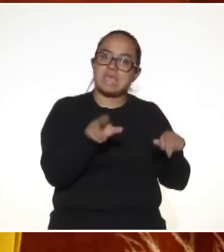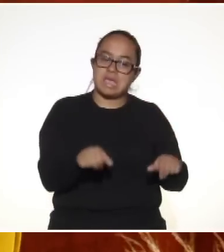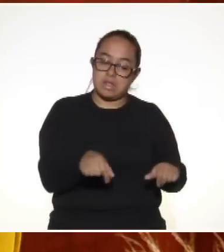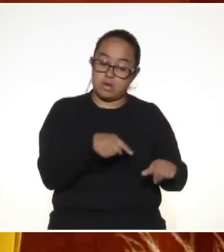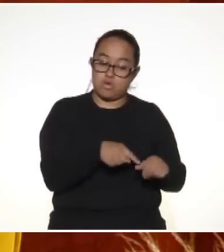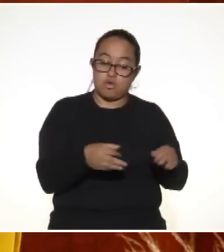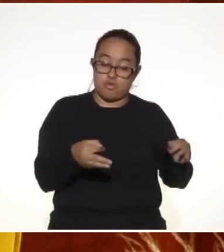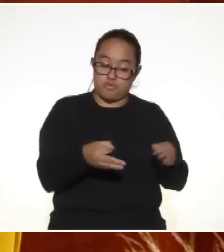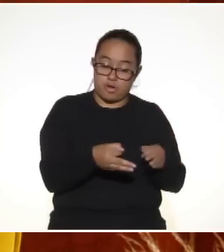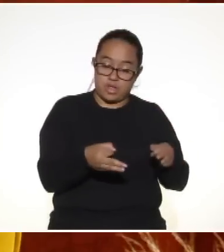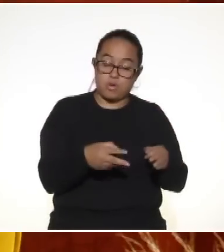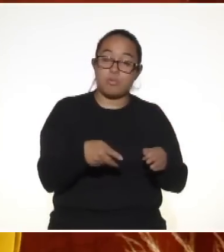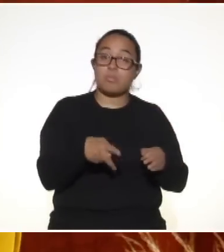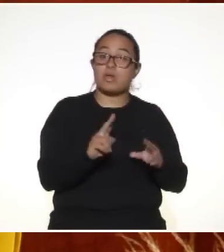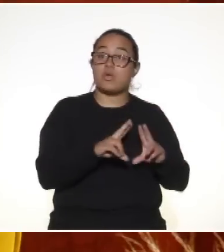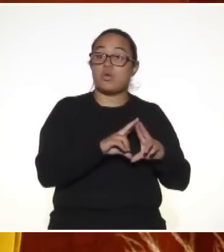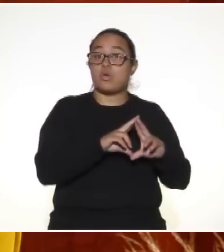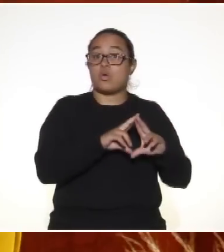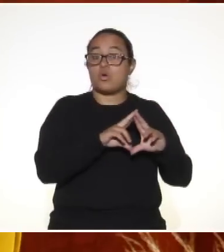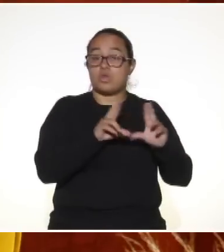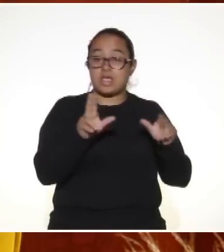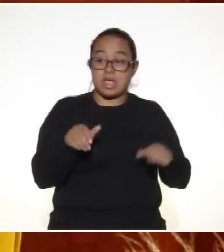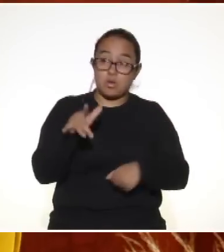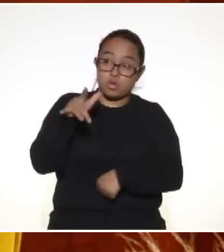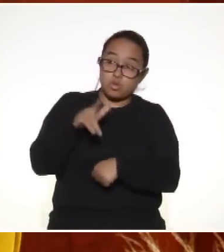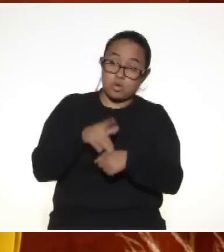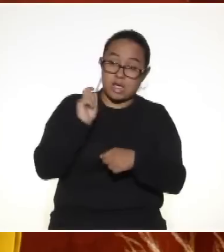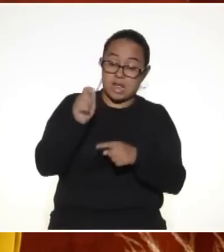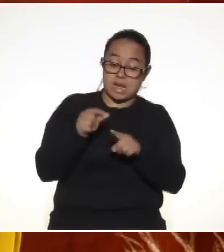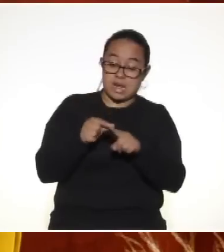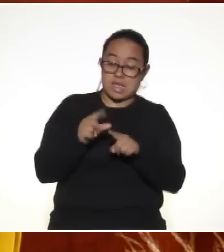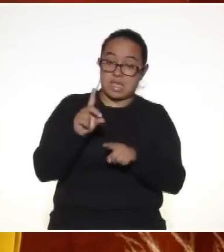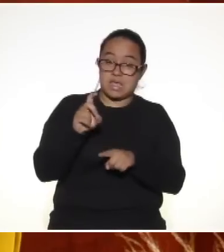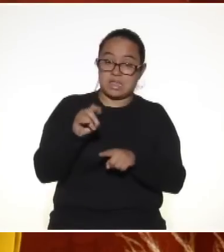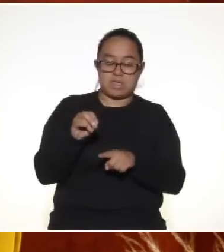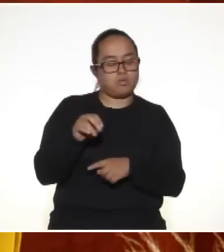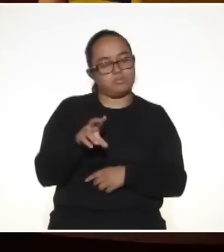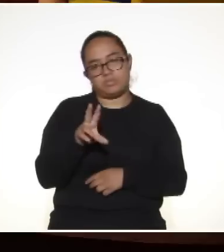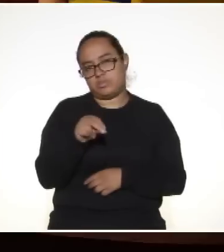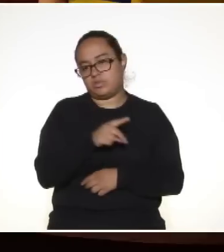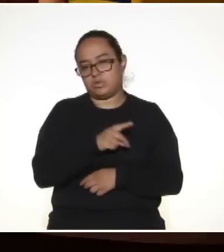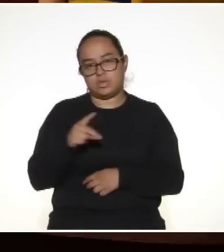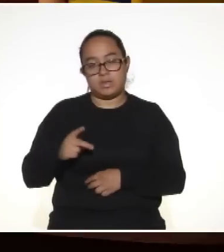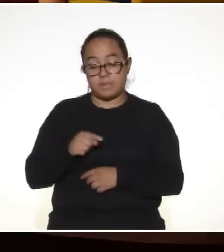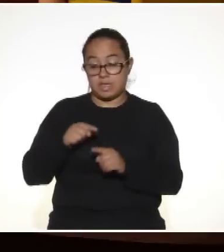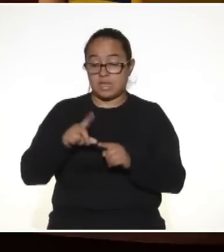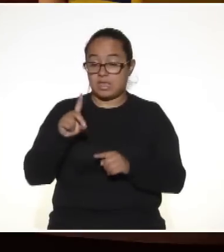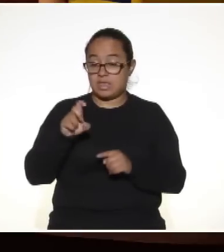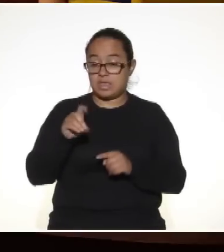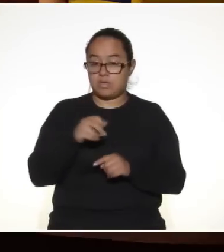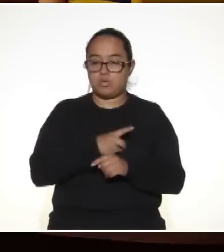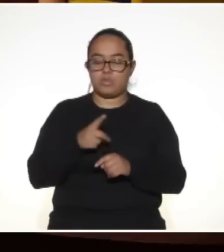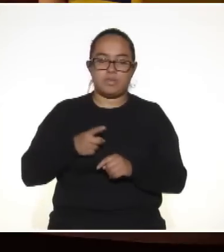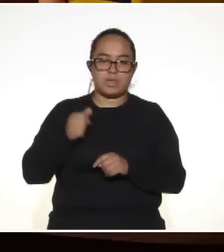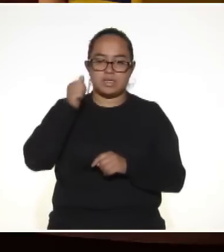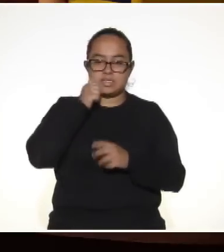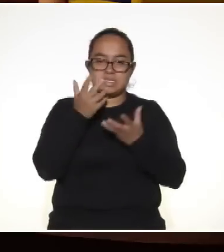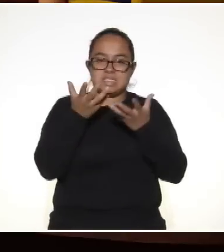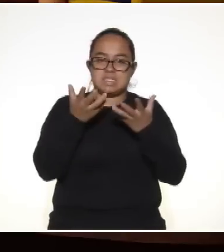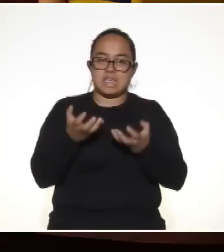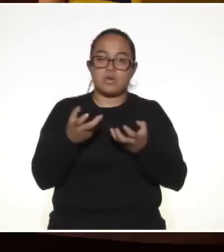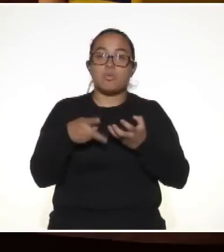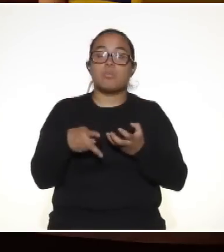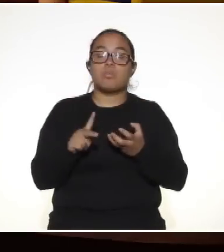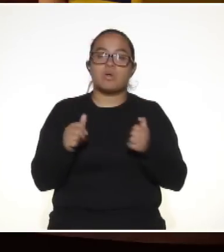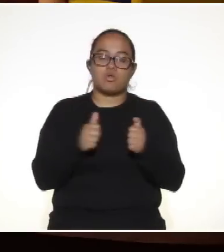frío, pero que no esté el hielo en contacto directo con la tejido. Y el tejido tiene que estar seco, pero en frío.